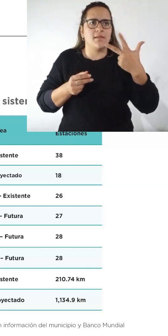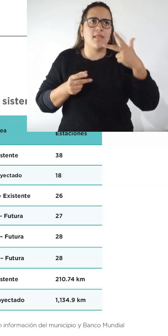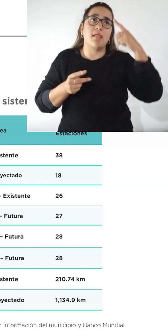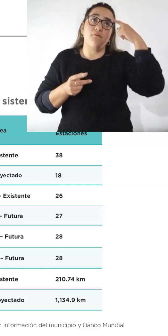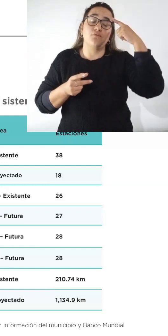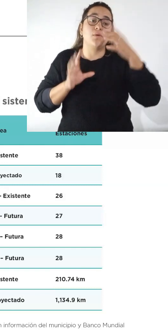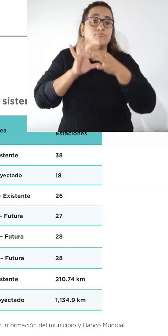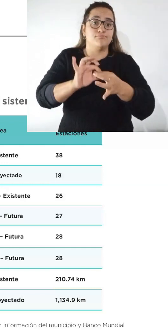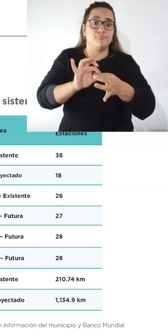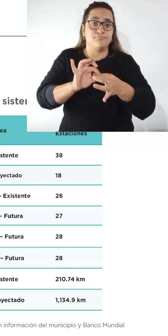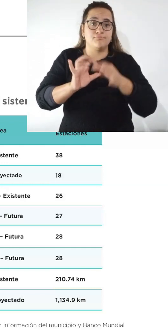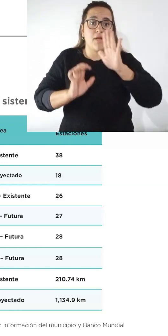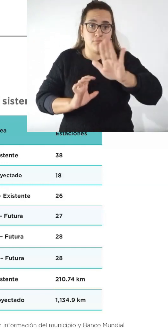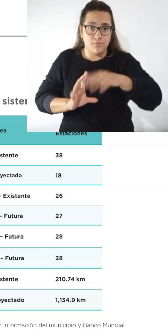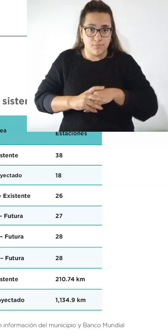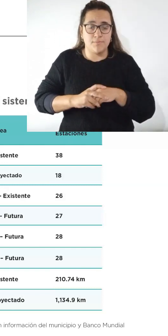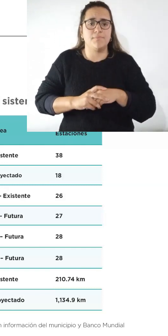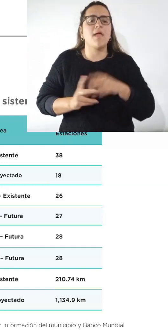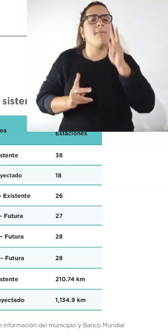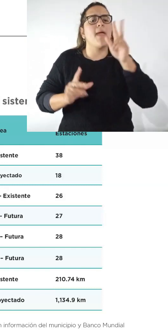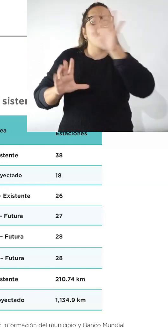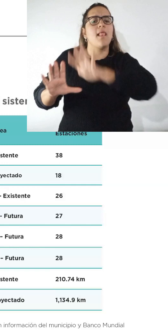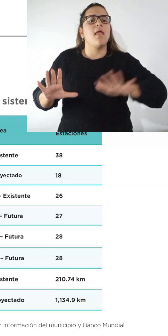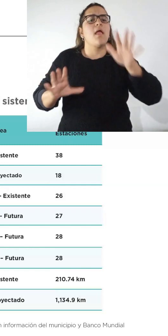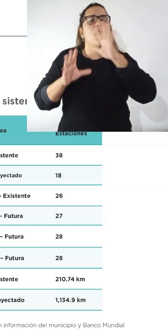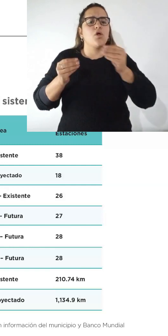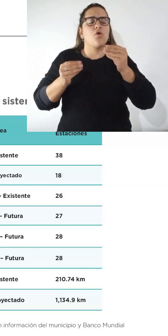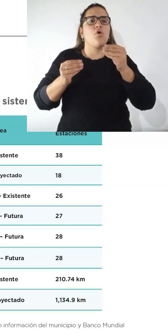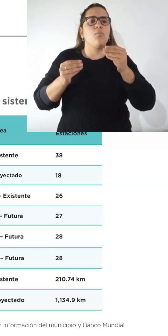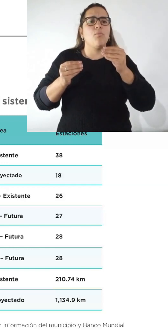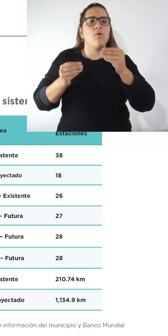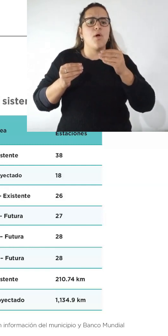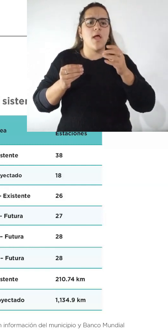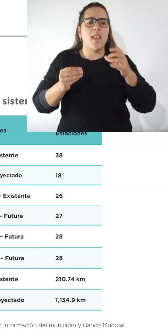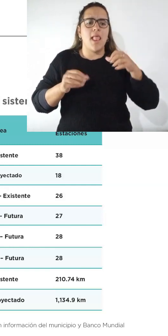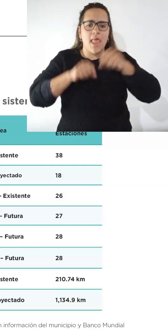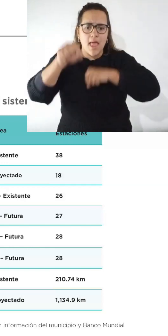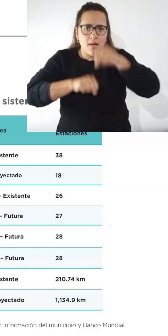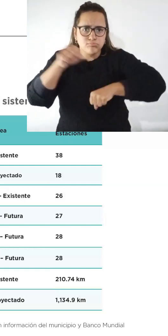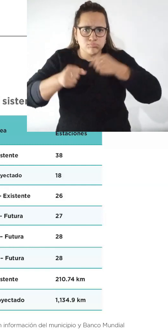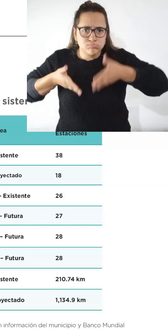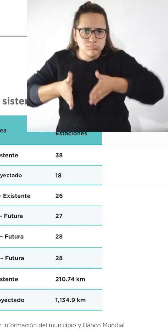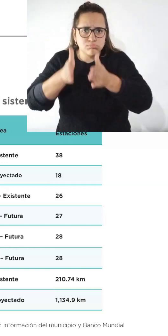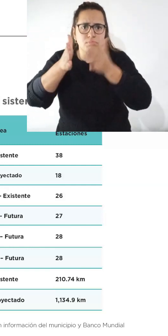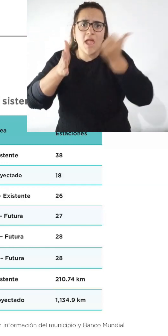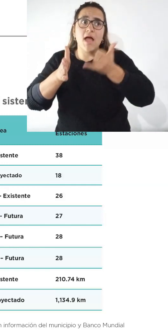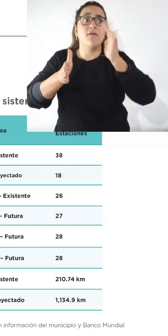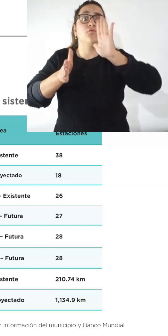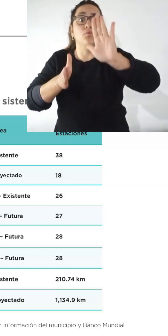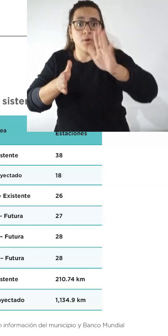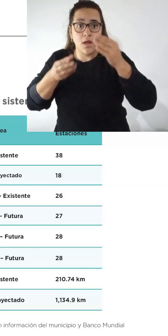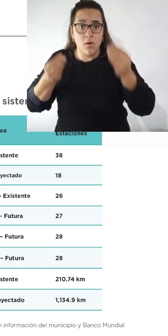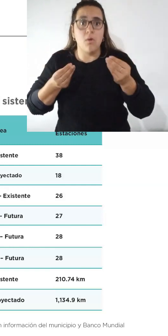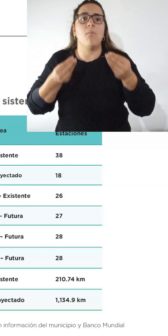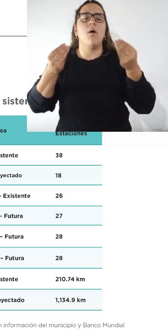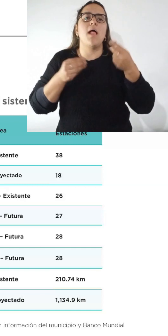con otras tres líneas a futuro. En este mapa también podemos ver el trazado de de las ciclovías existentes y